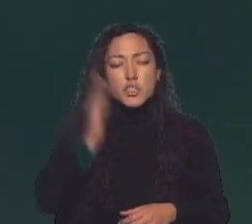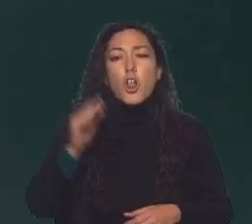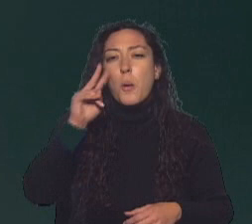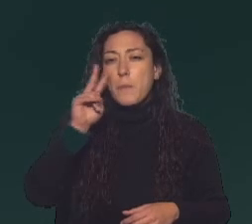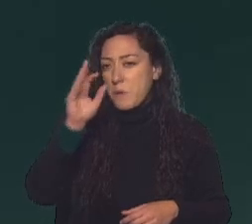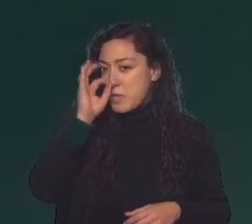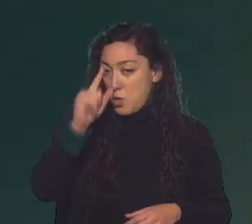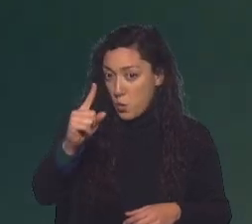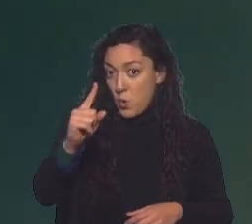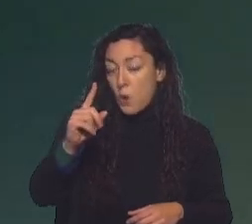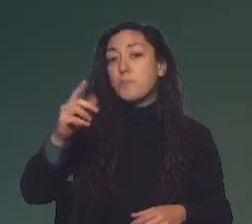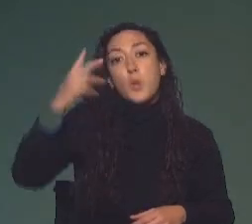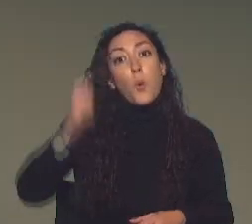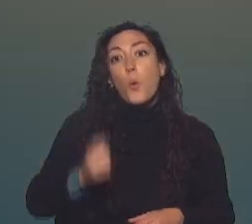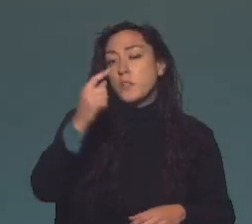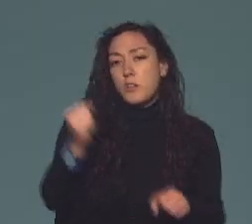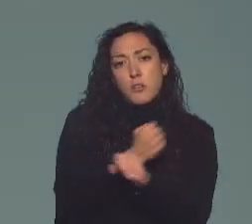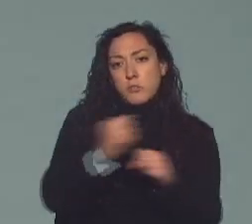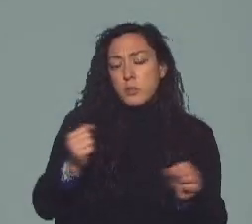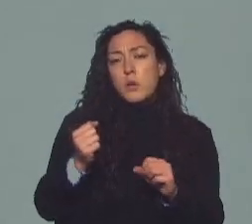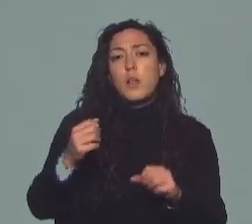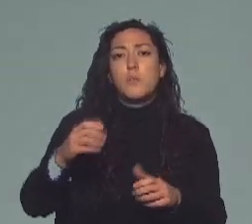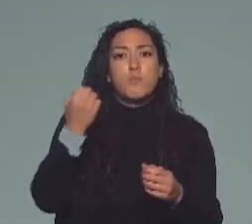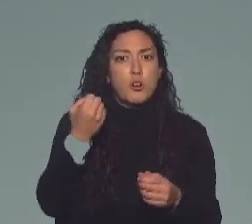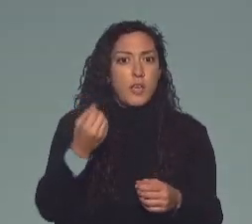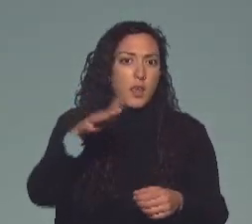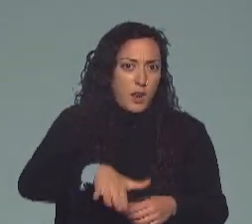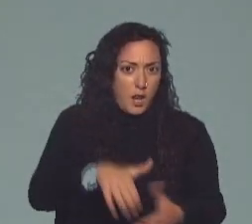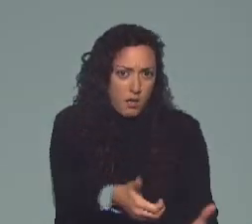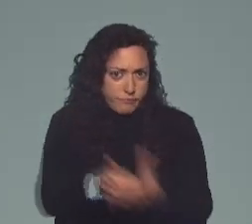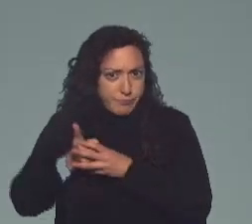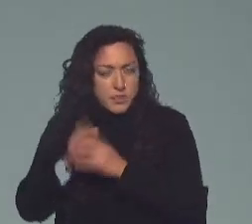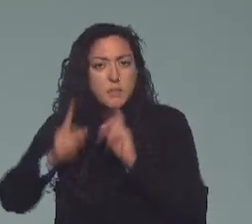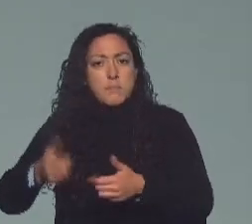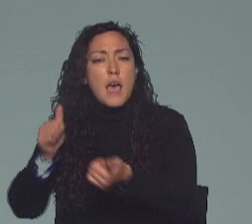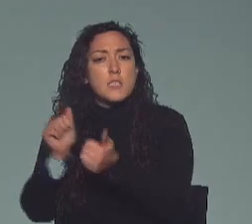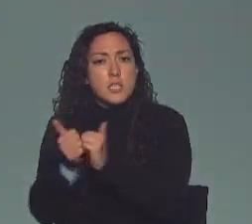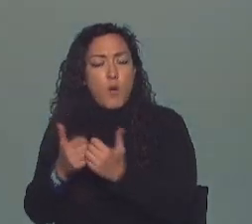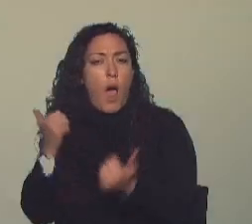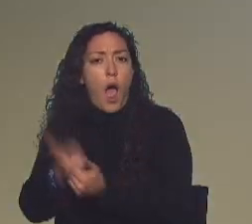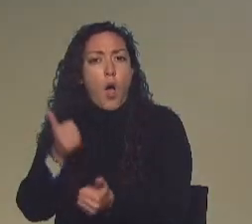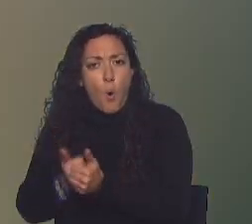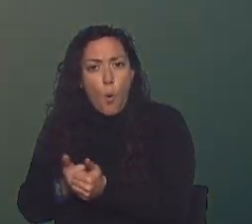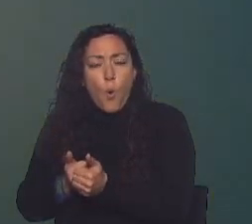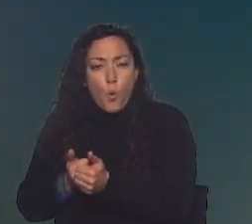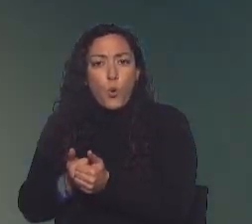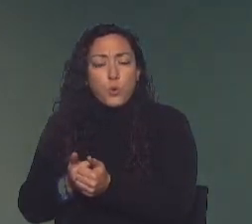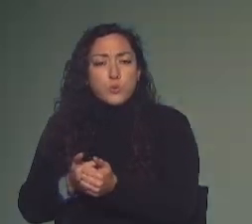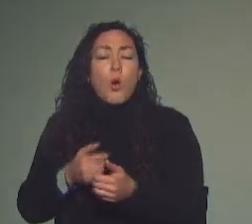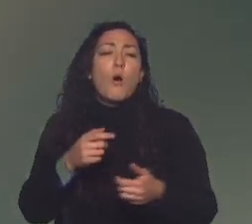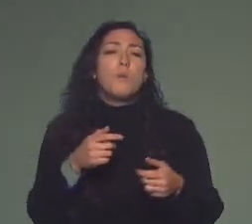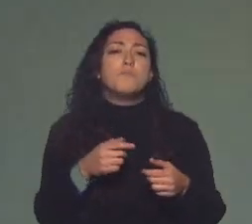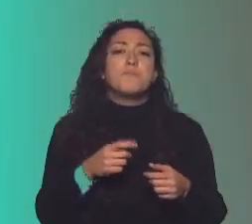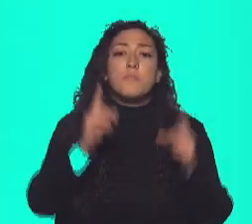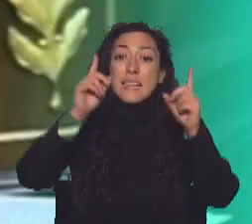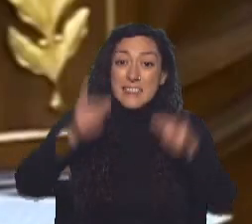jueces dispusieron la condena por los delitos de retención de una menor y abuso sexual agravado en grado de tentativa.